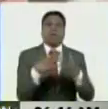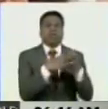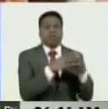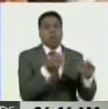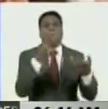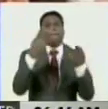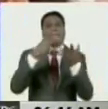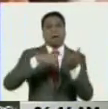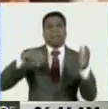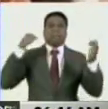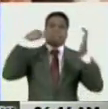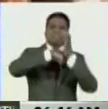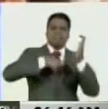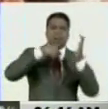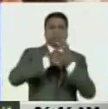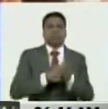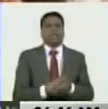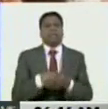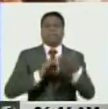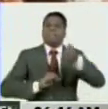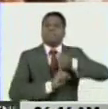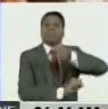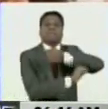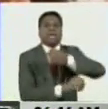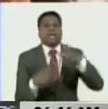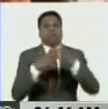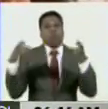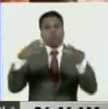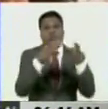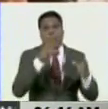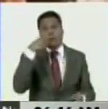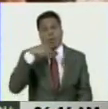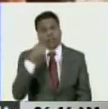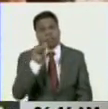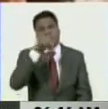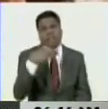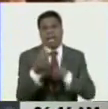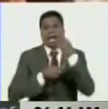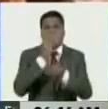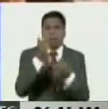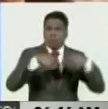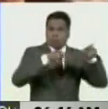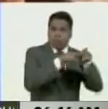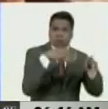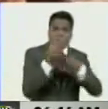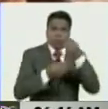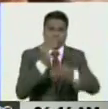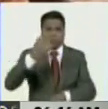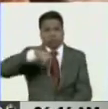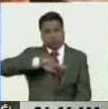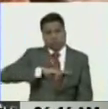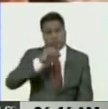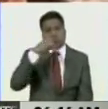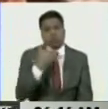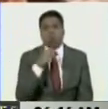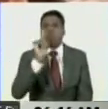de una lucha. Es fundamental de que todas las organizaciones políticas hagamos, como lo hemos hecho, una sola voz en el